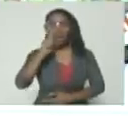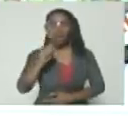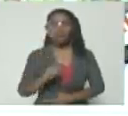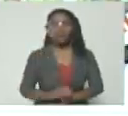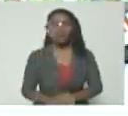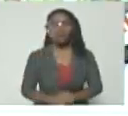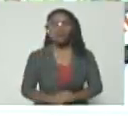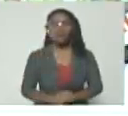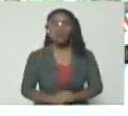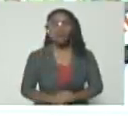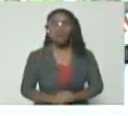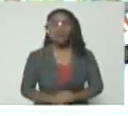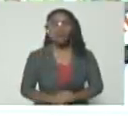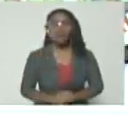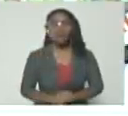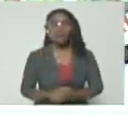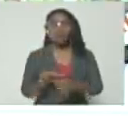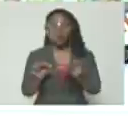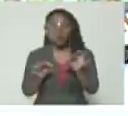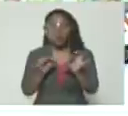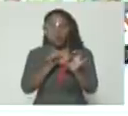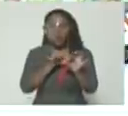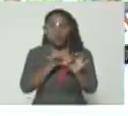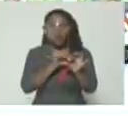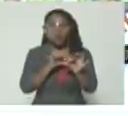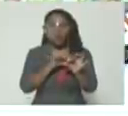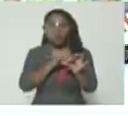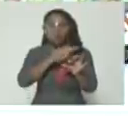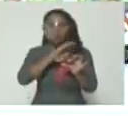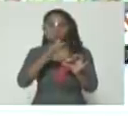los camarones, el ganado vacuno,